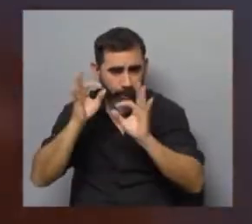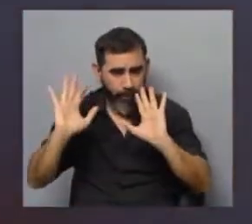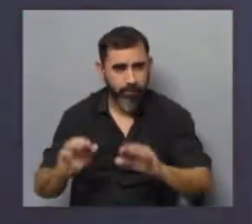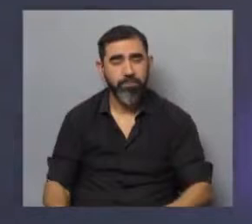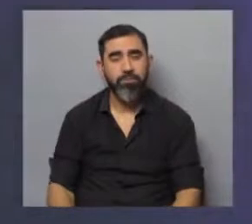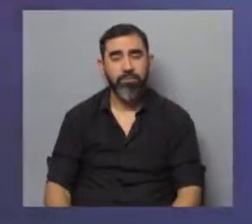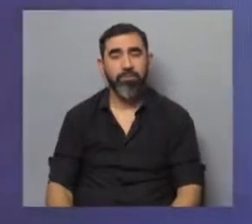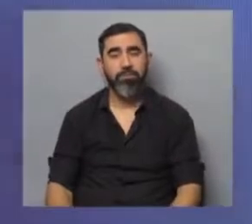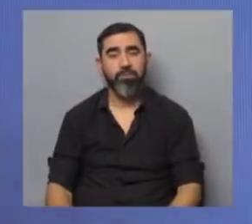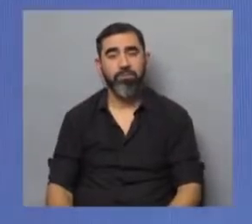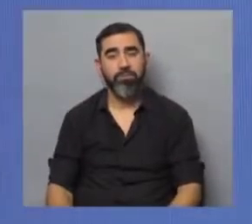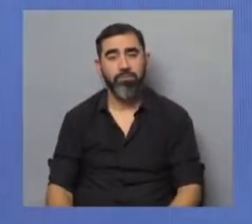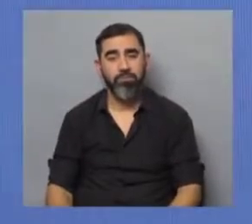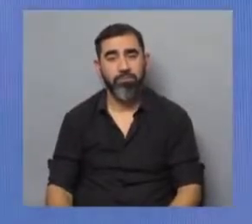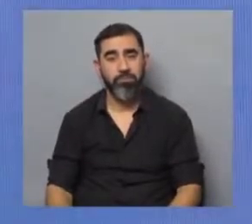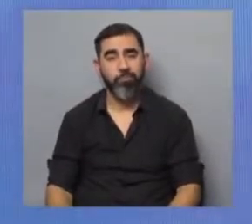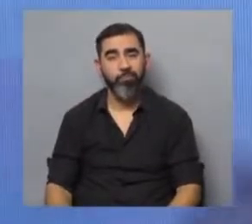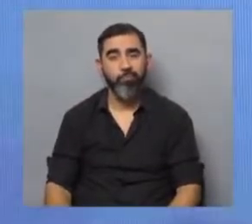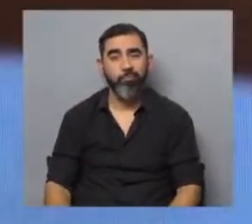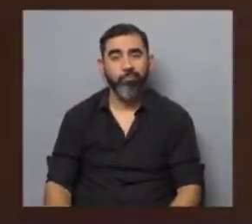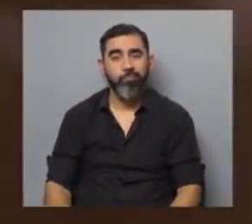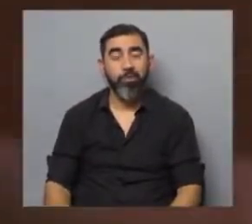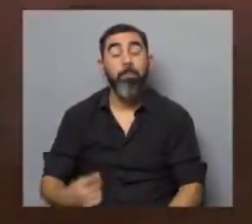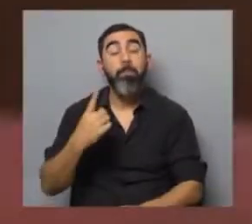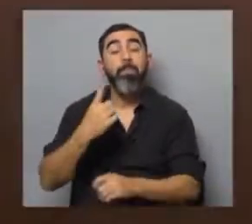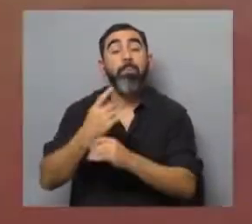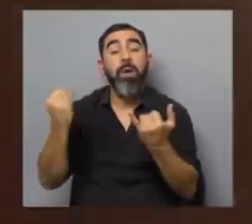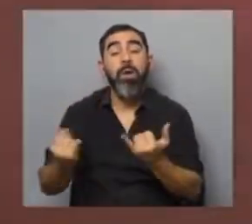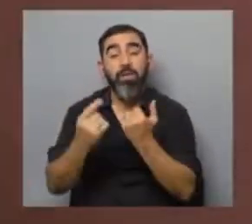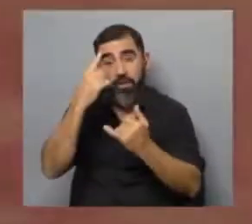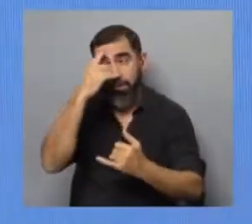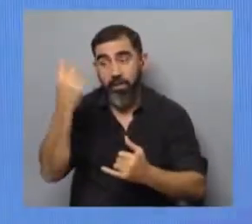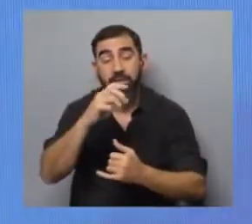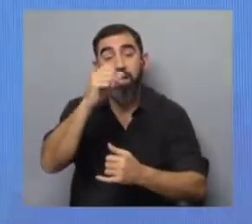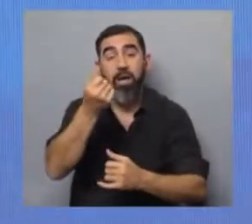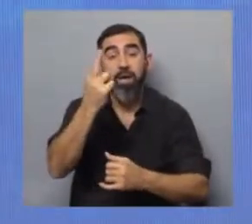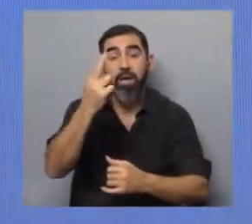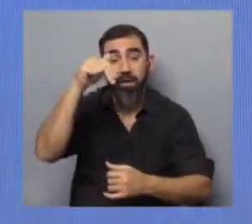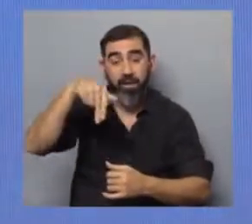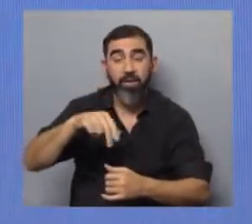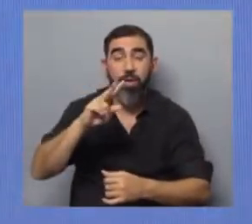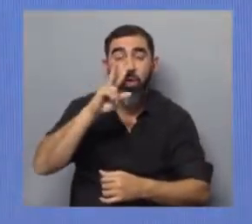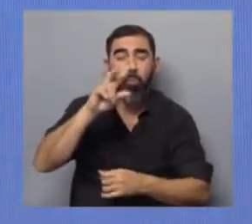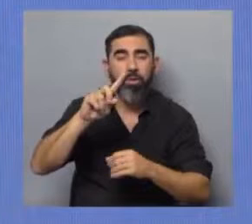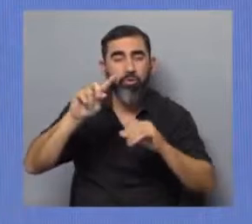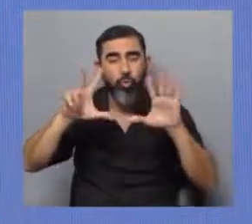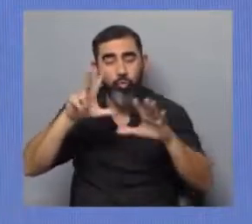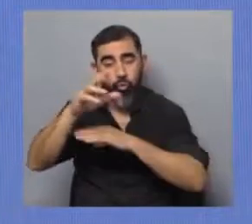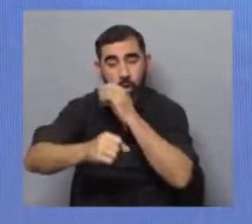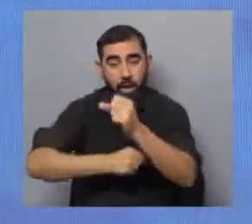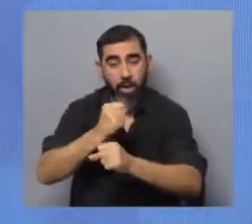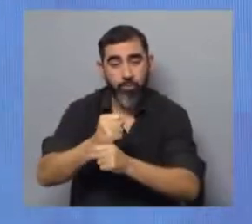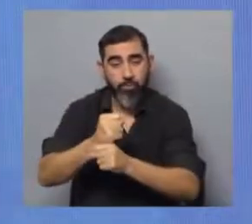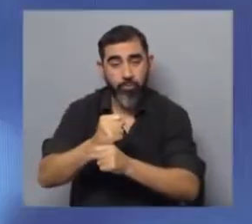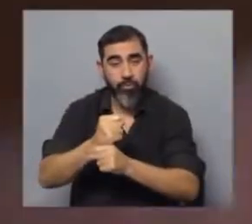1 de agosto. Sí, bueno, hay que decirlo que el primer Día Internacional del ARN, que fue en 2018, eso fue